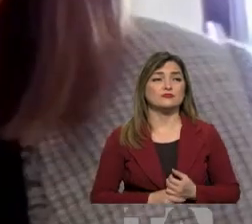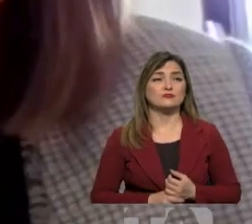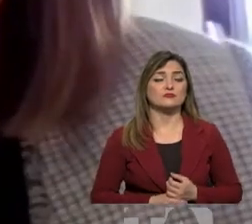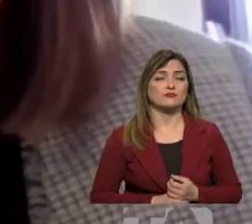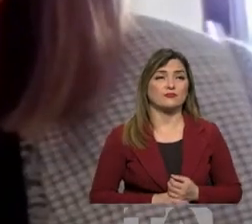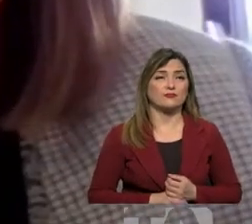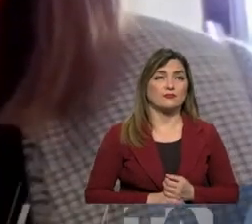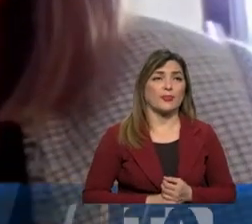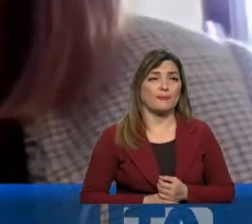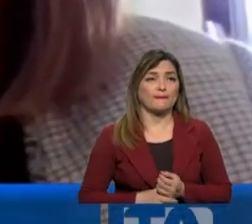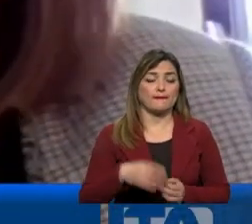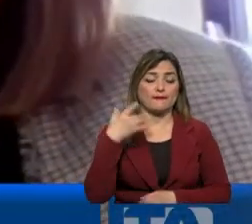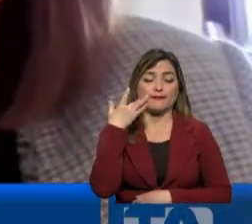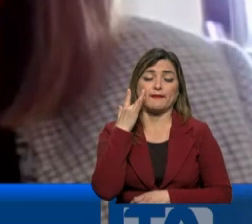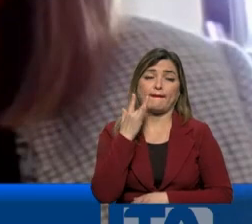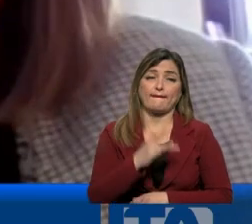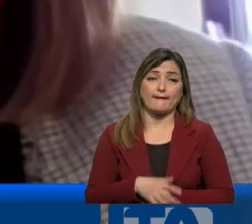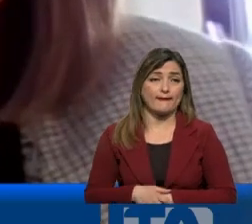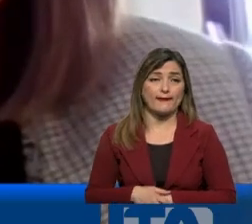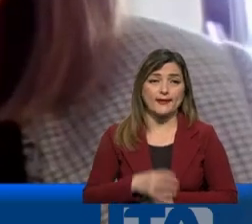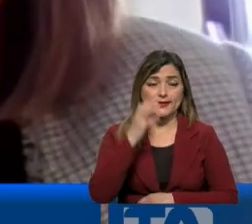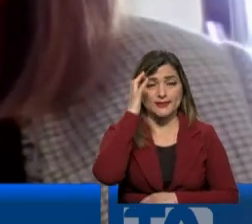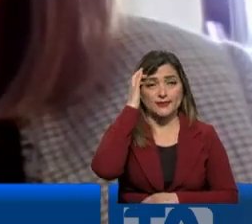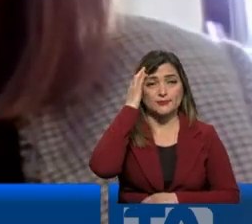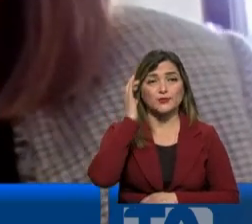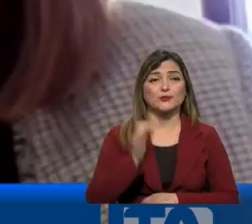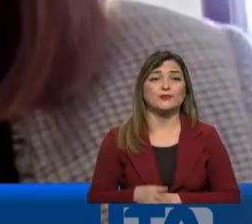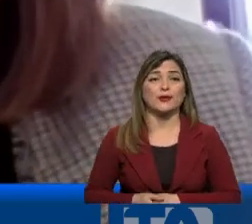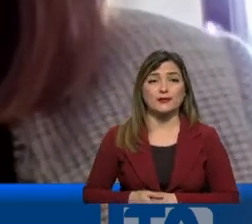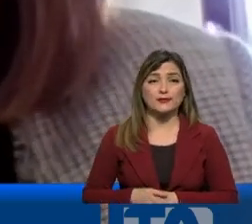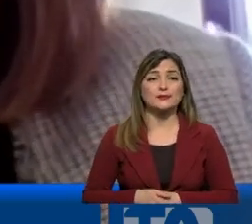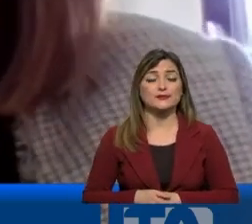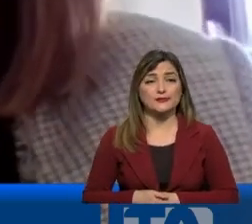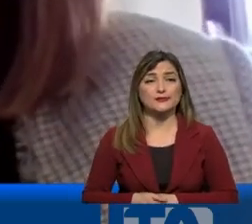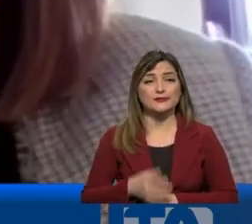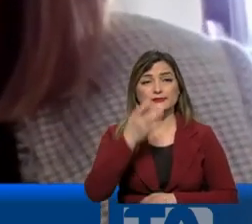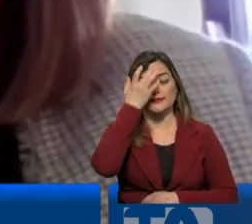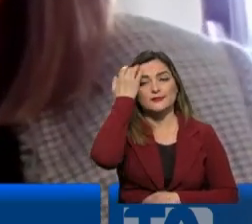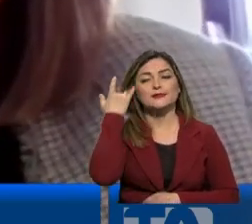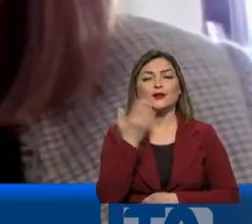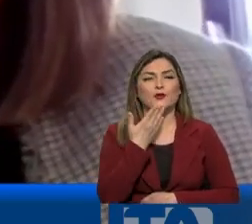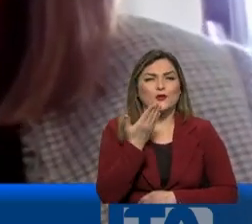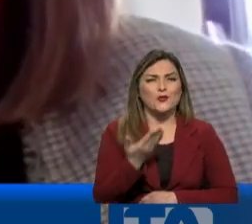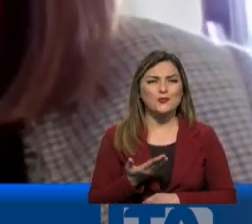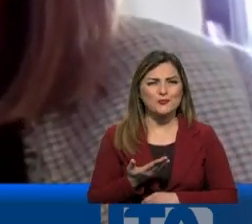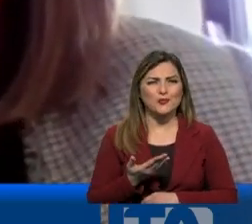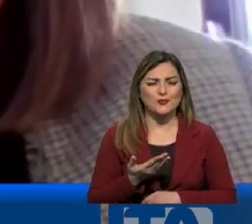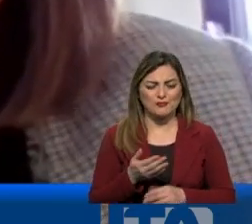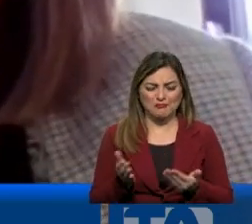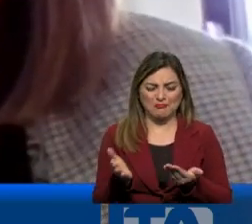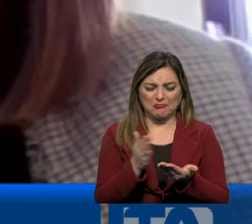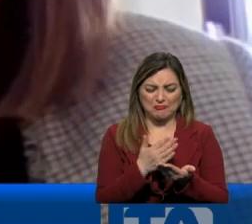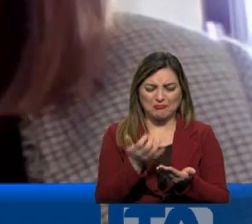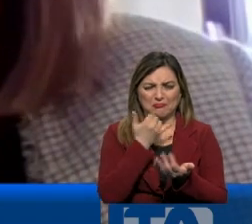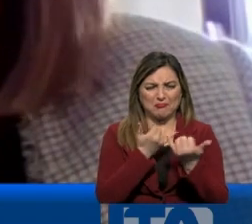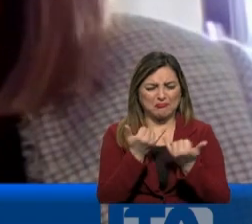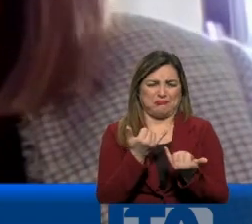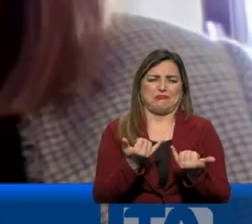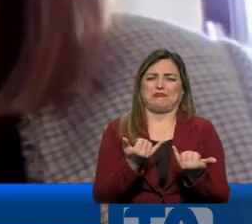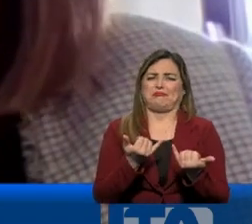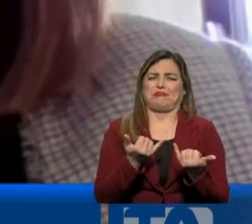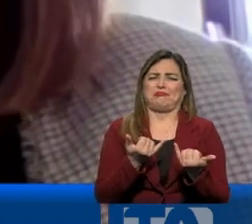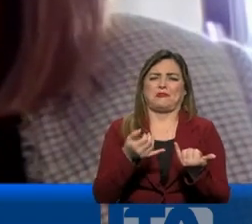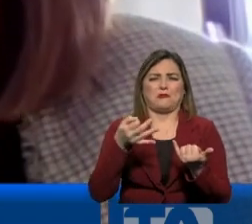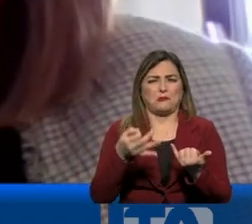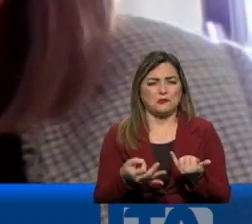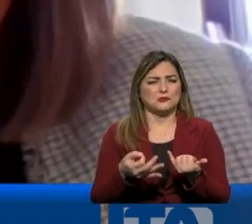parece sospechoso y me parece preocupante que se hagan las cosas de esa manera tan desprolija, justamente